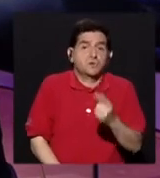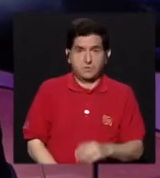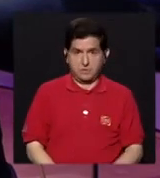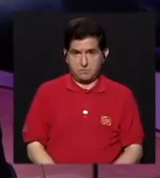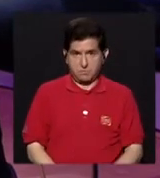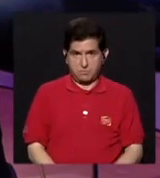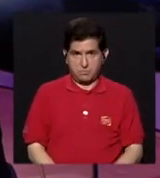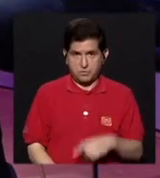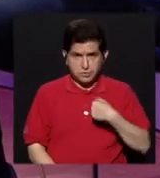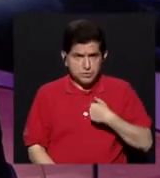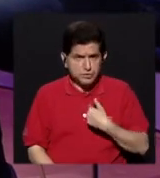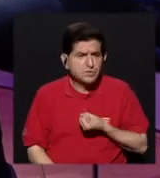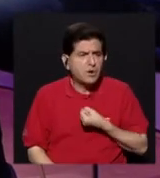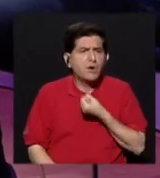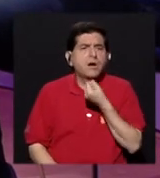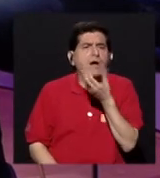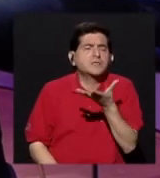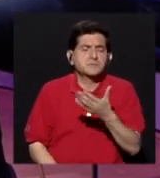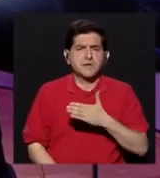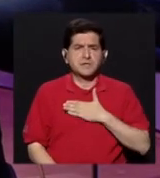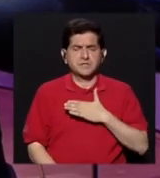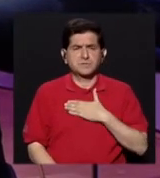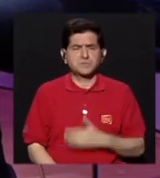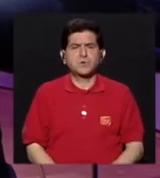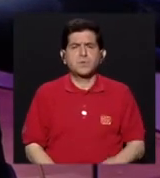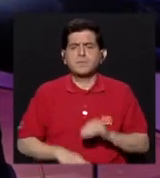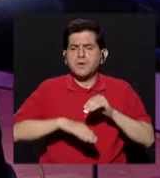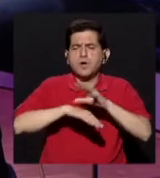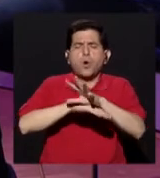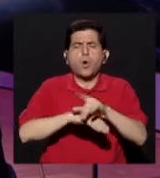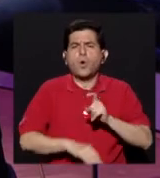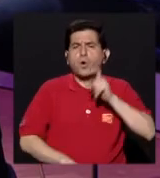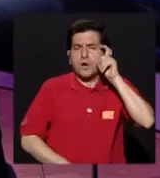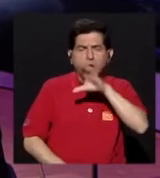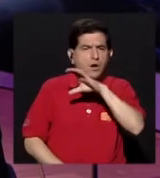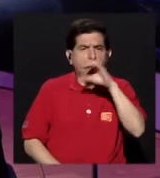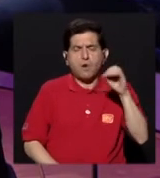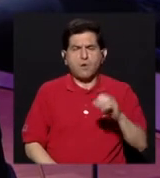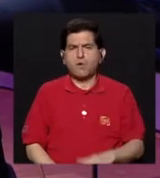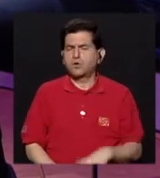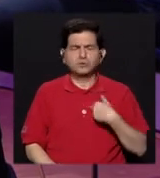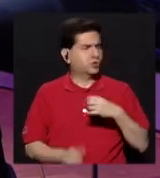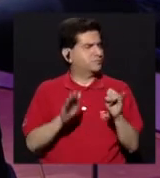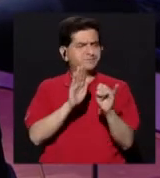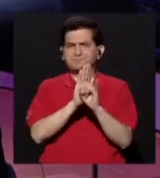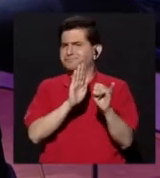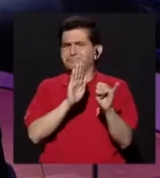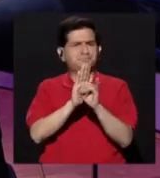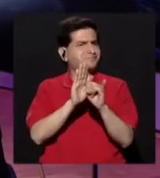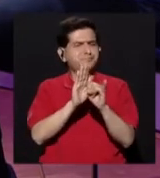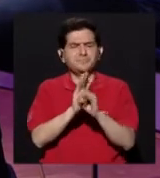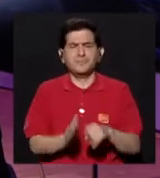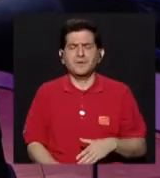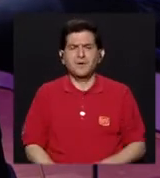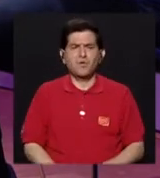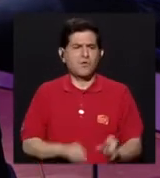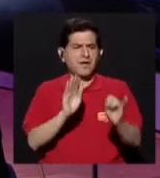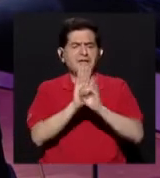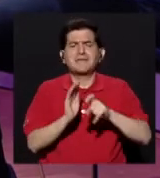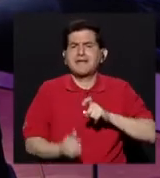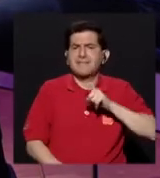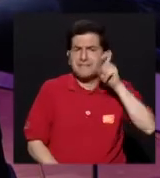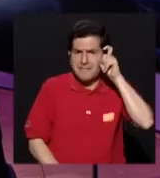pasa si expreso cuál es mi orientación, o si expreso que no me identifico como con mi identidad de